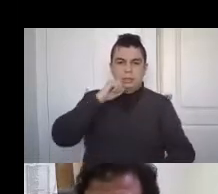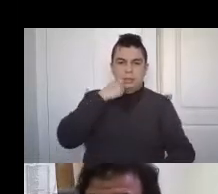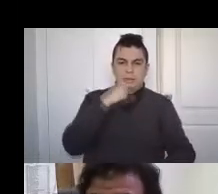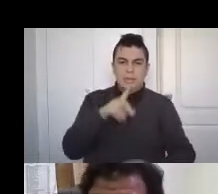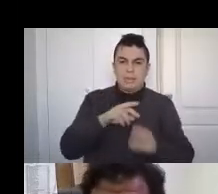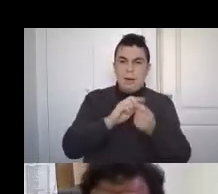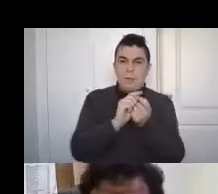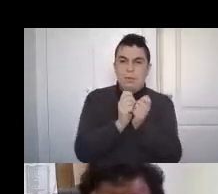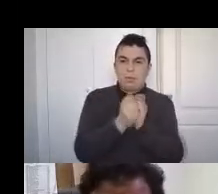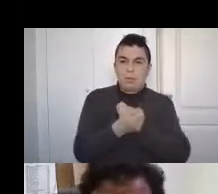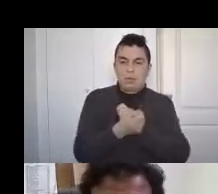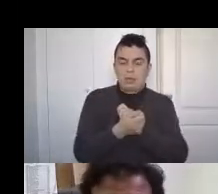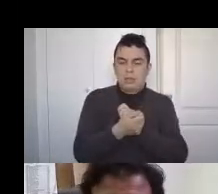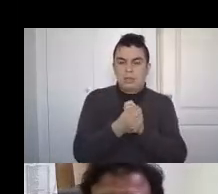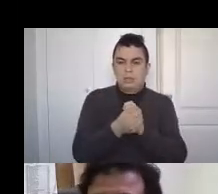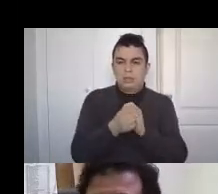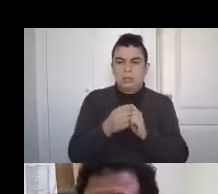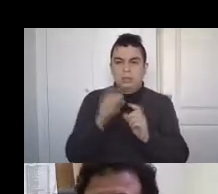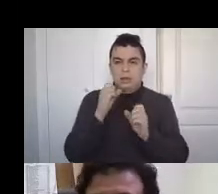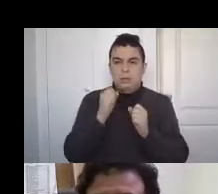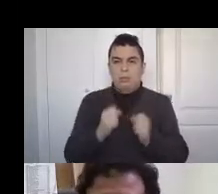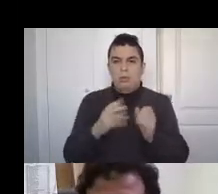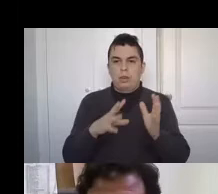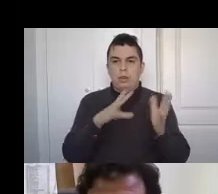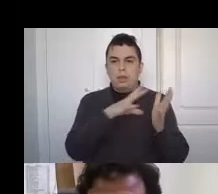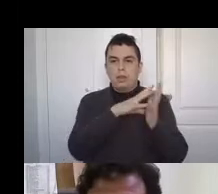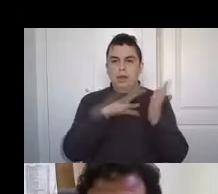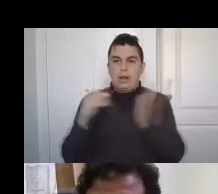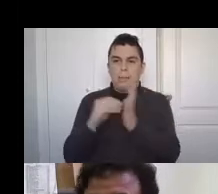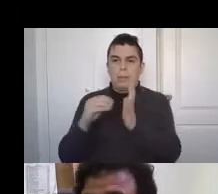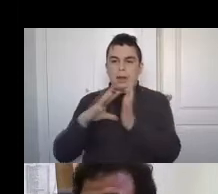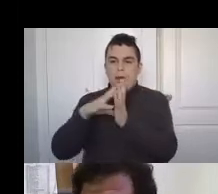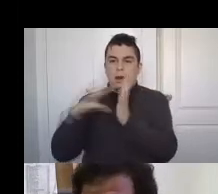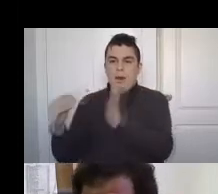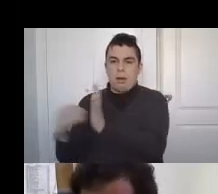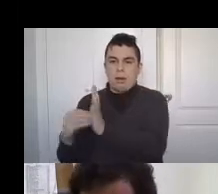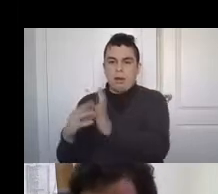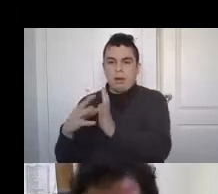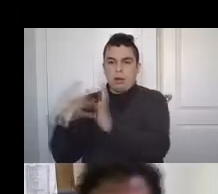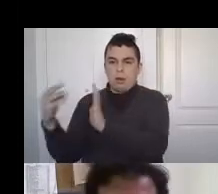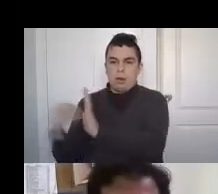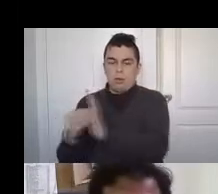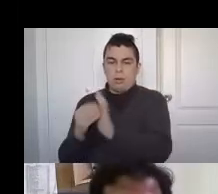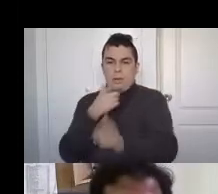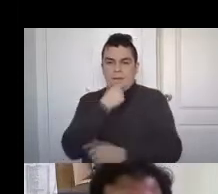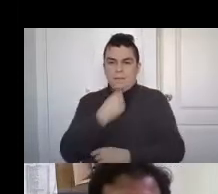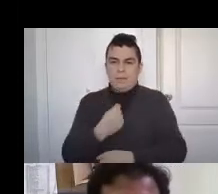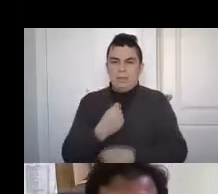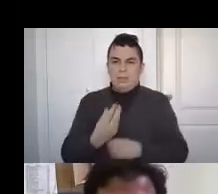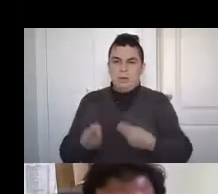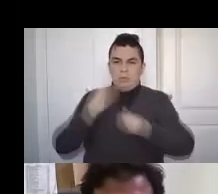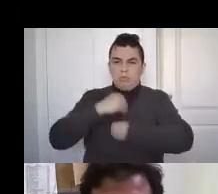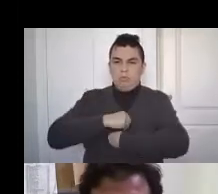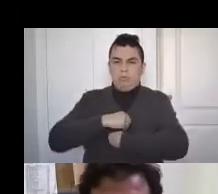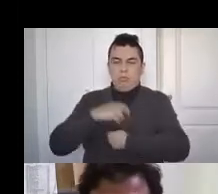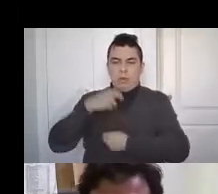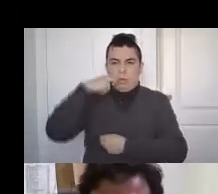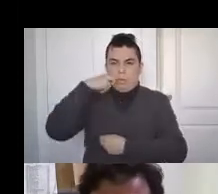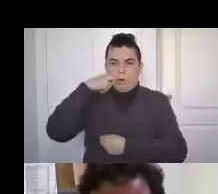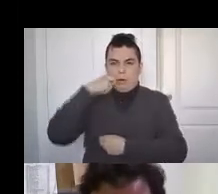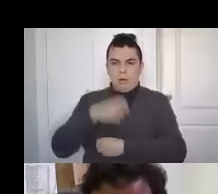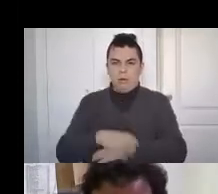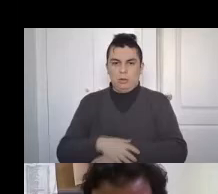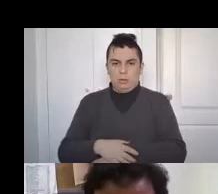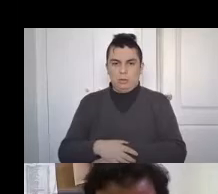la capacidad replicativa del virus y permite la adaptación a lo humano. Por eso tenemos ahora, ¿cierto?, solamente el virus que anda con